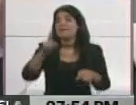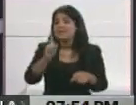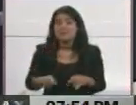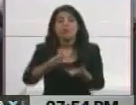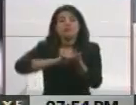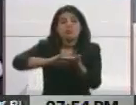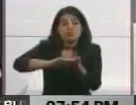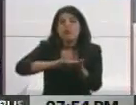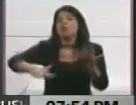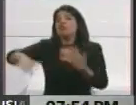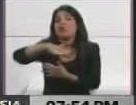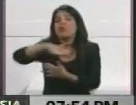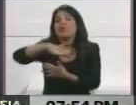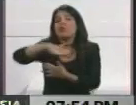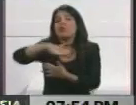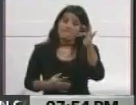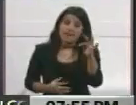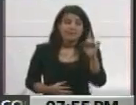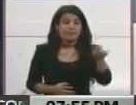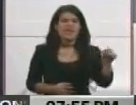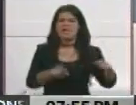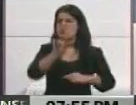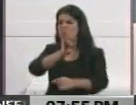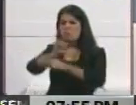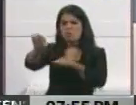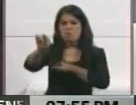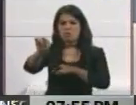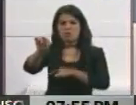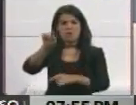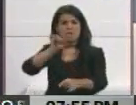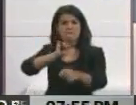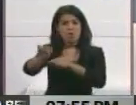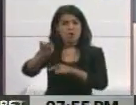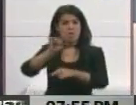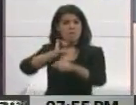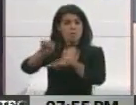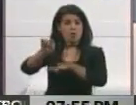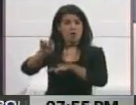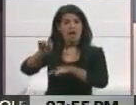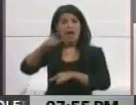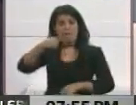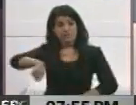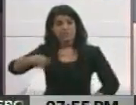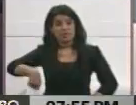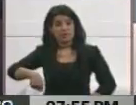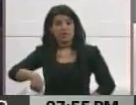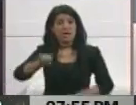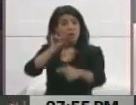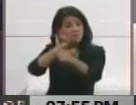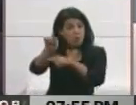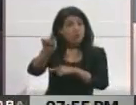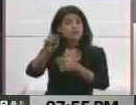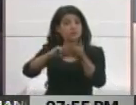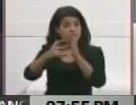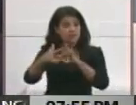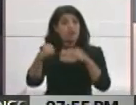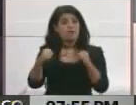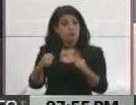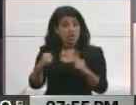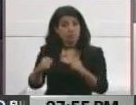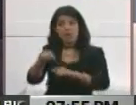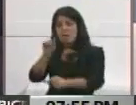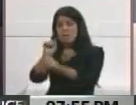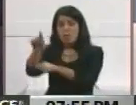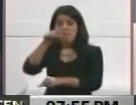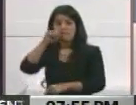Venezuela todavía ofenden en términos extremadamente graves mi querido amigo a la Fuerza Armada nacional